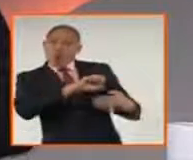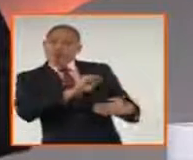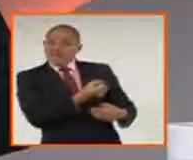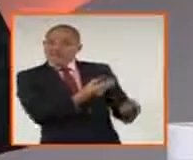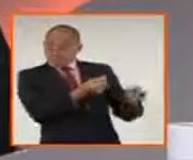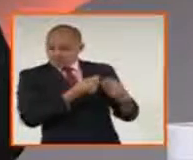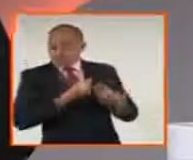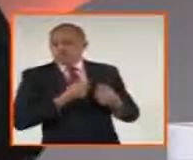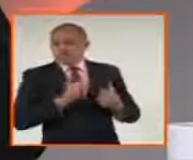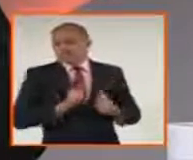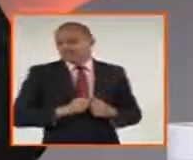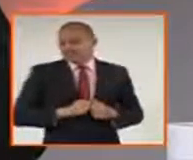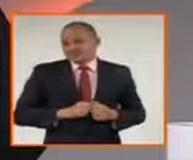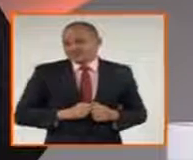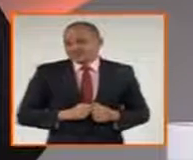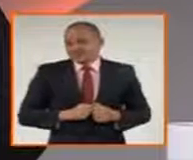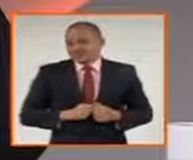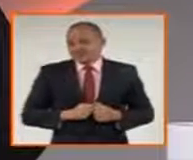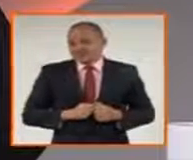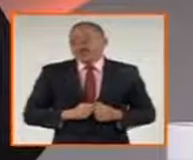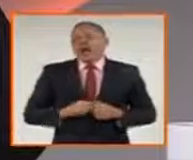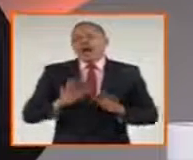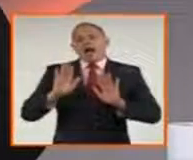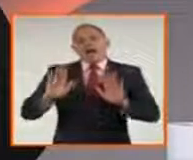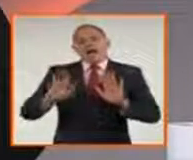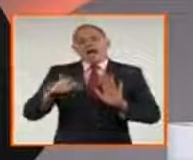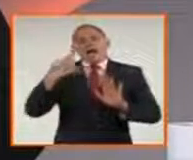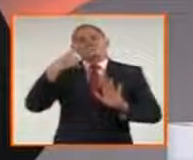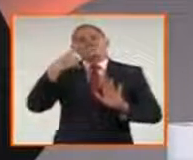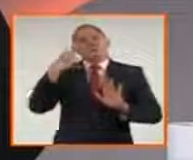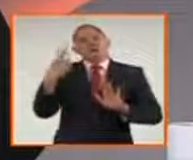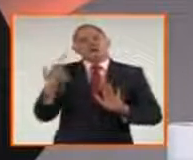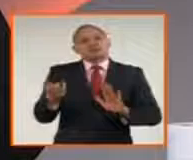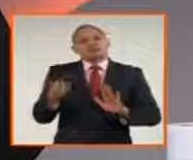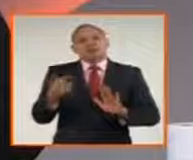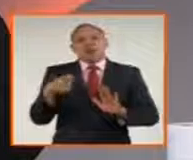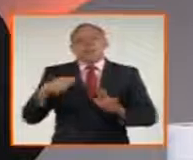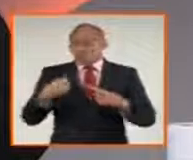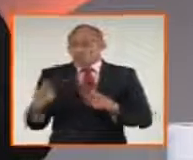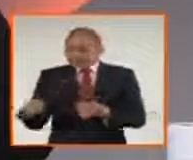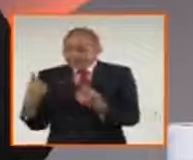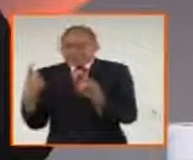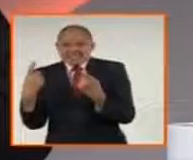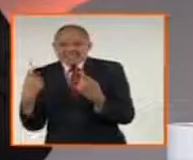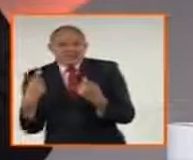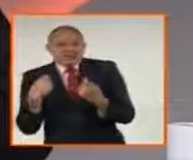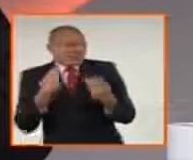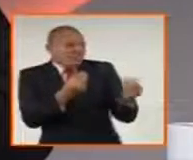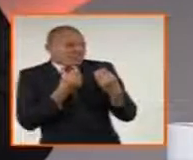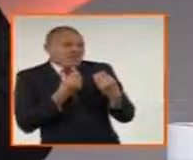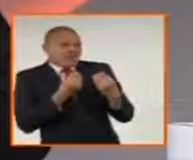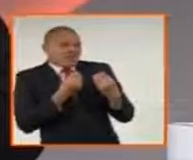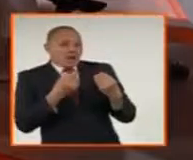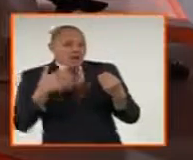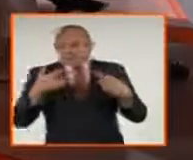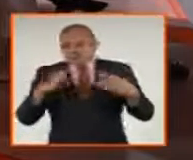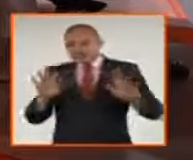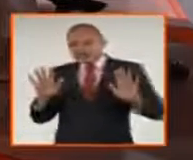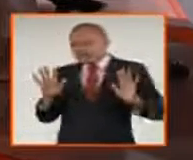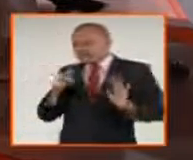que tener por supuesto una capacidad suficiente para satisfacer sus propias necesidades y las del alimentista. hablemos